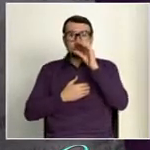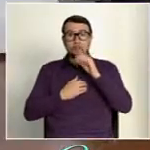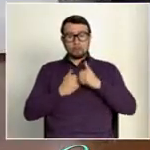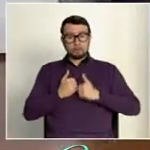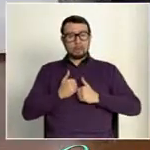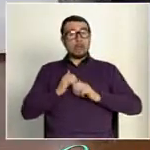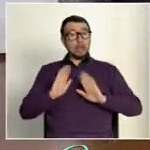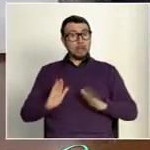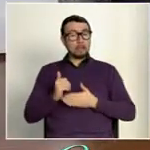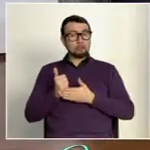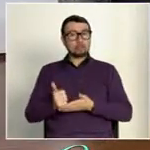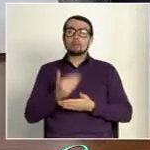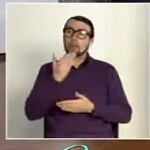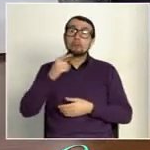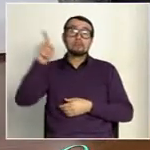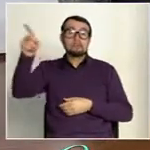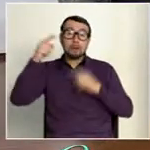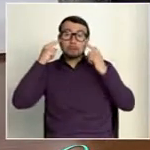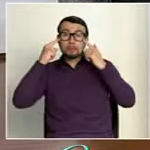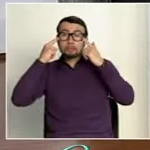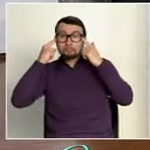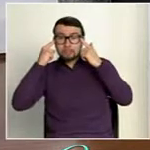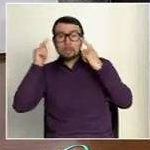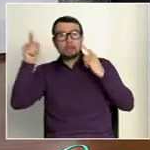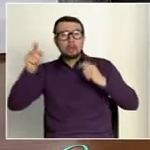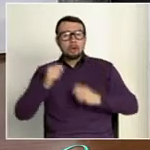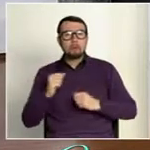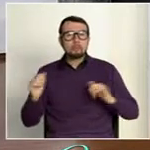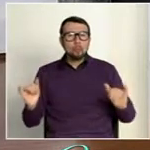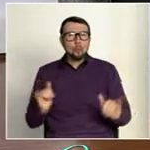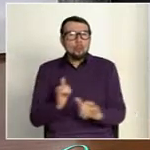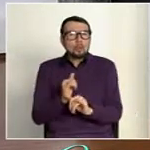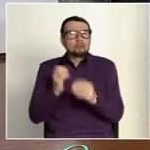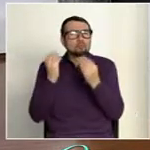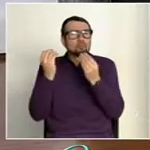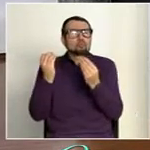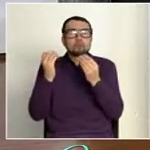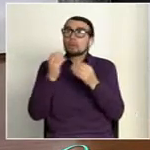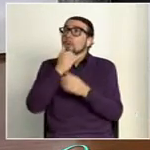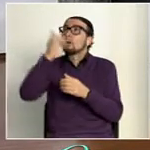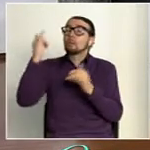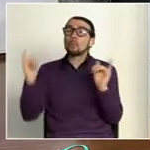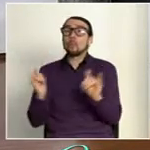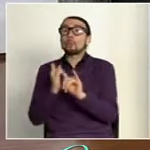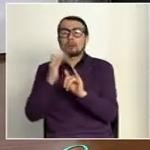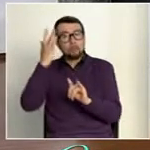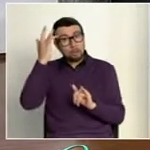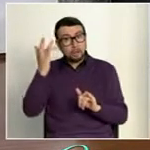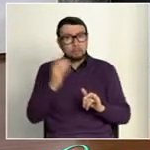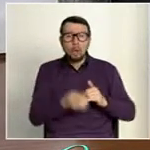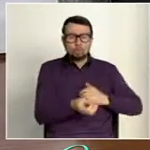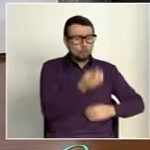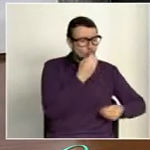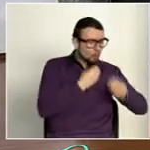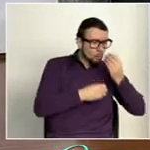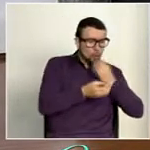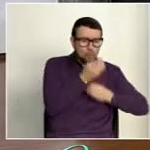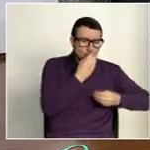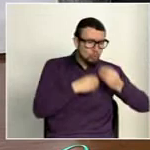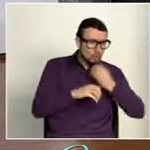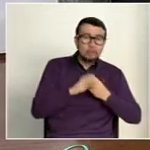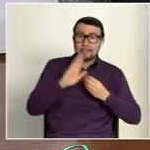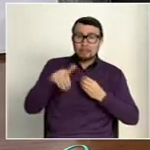en la China son tan bajas, porque ellos siempre toman aromáticas después de ingerir, por ejemplo, los